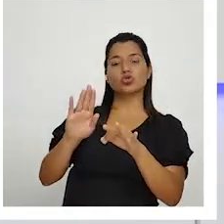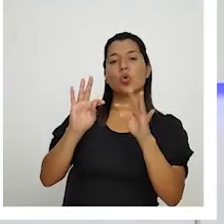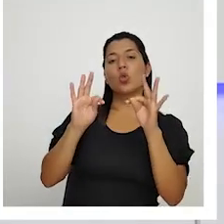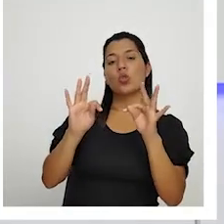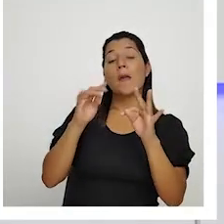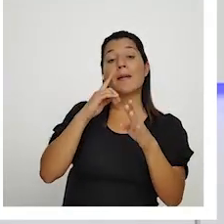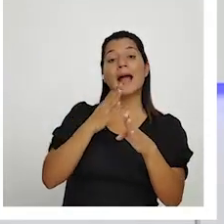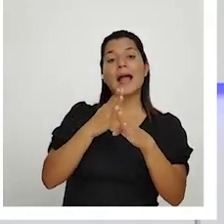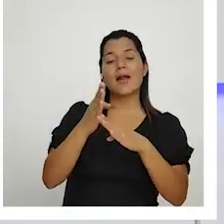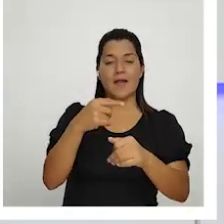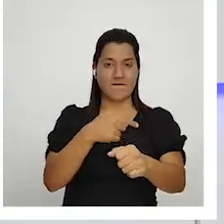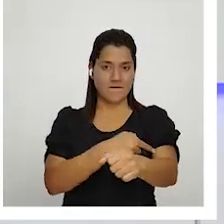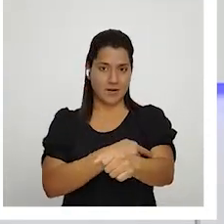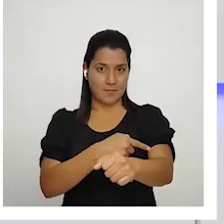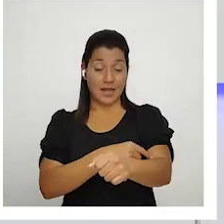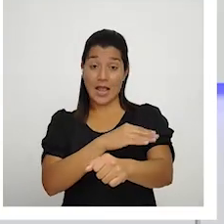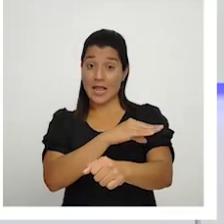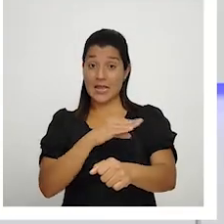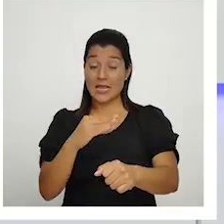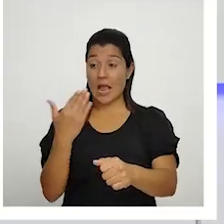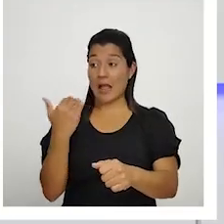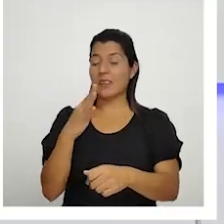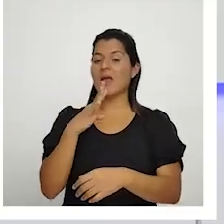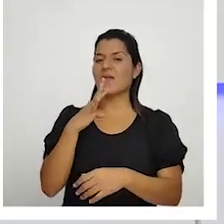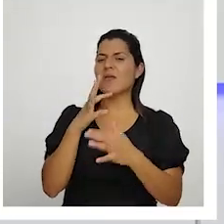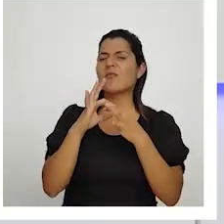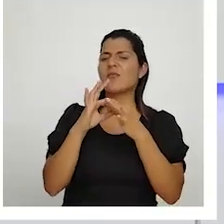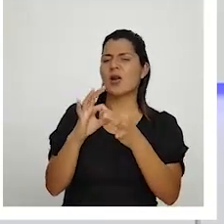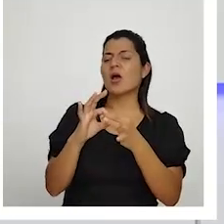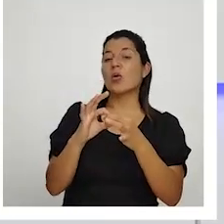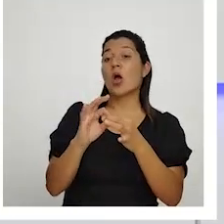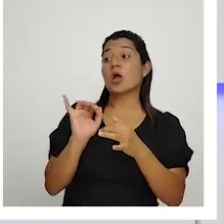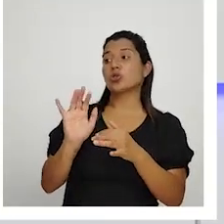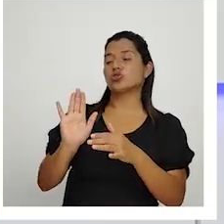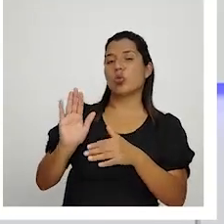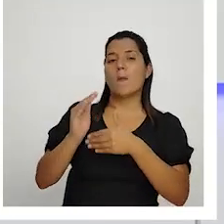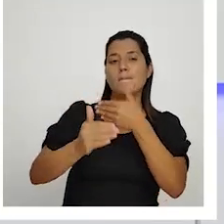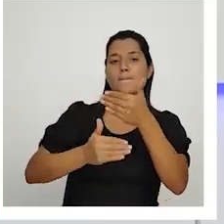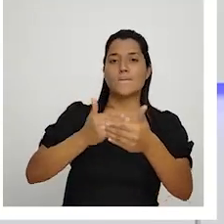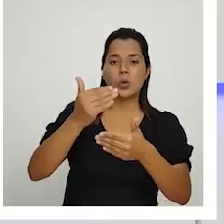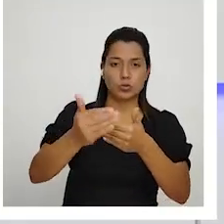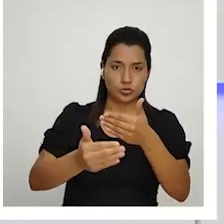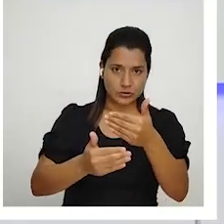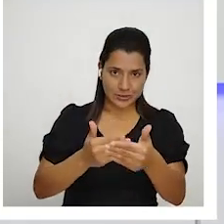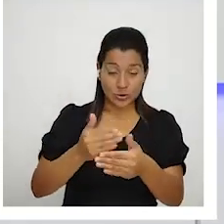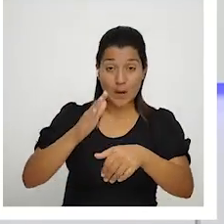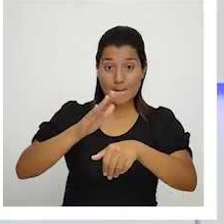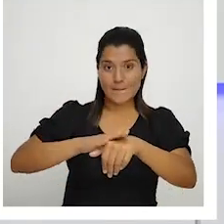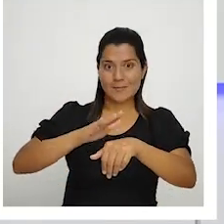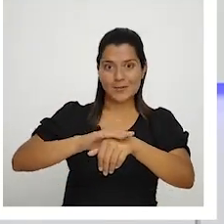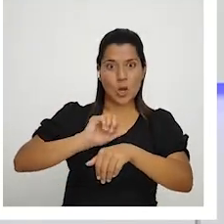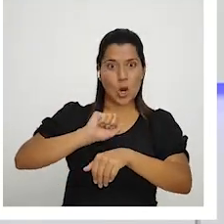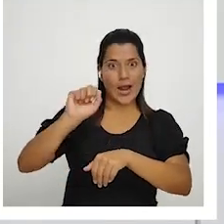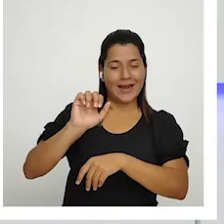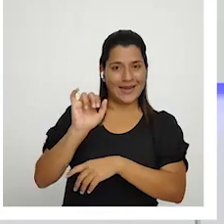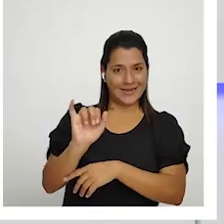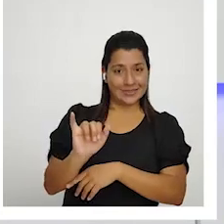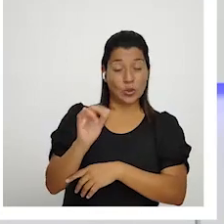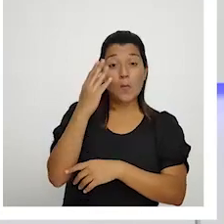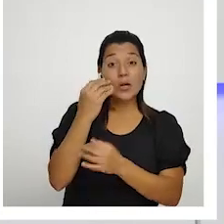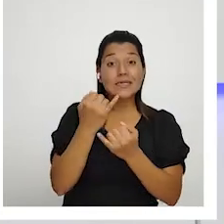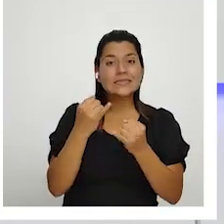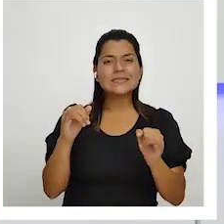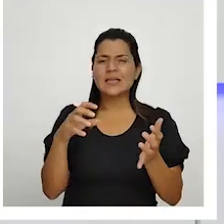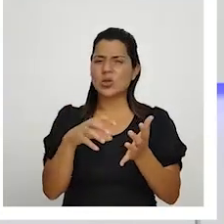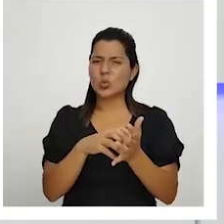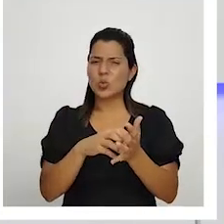carrera de enfermería. Y estábamos hablando sobre todo este proceso que la llevó a esto, porque sin duda a